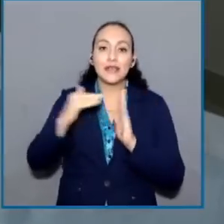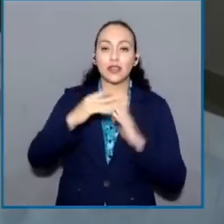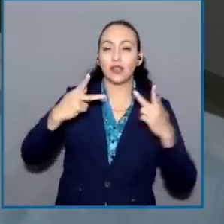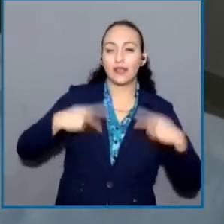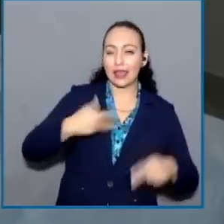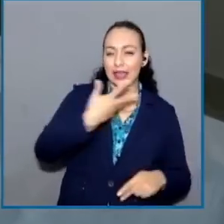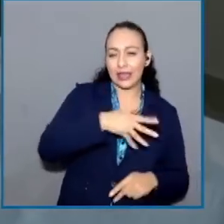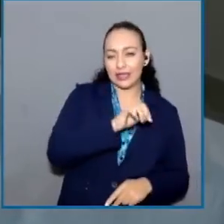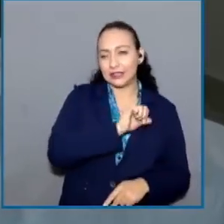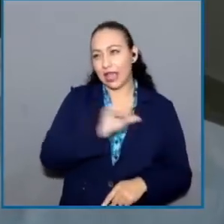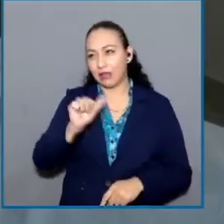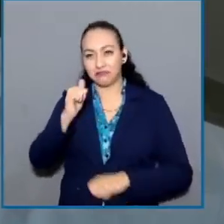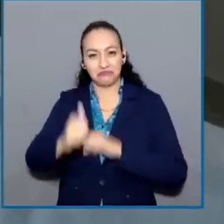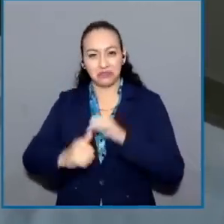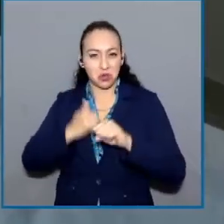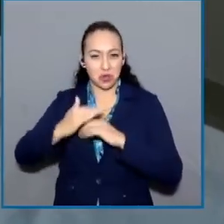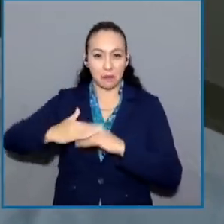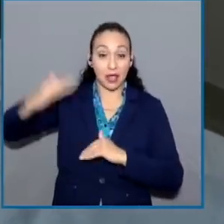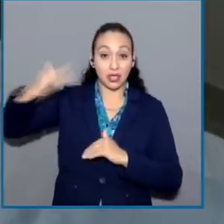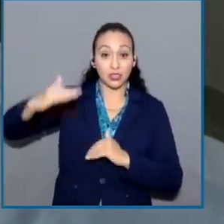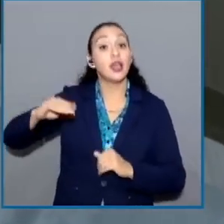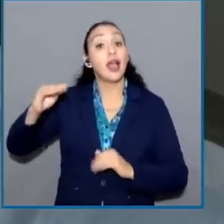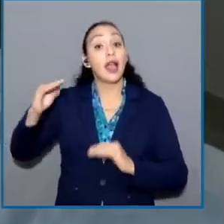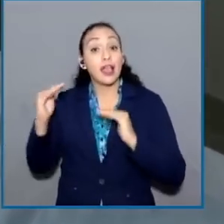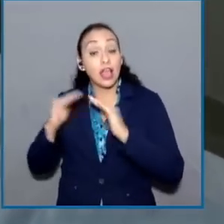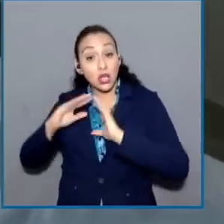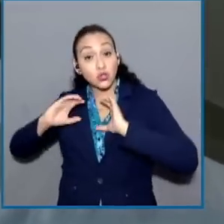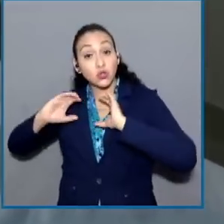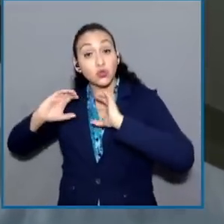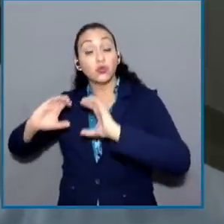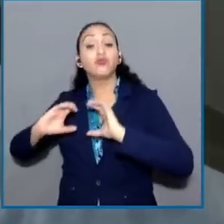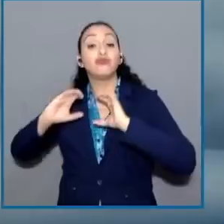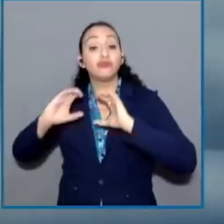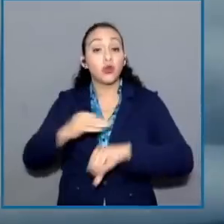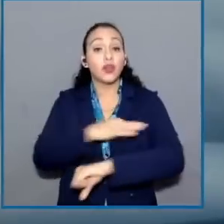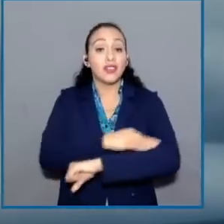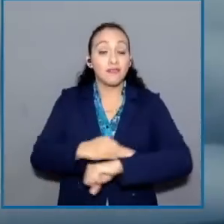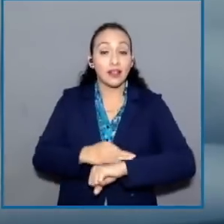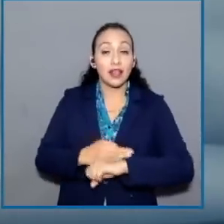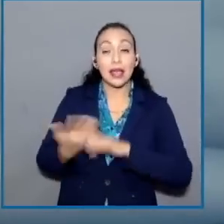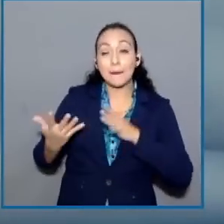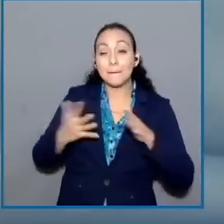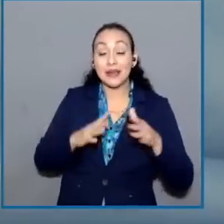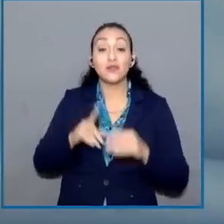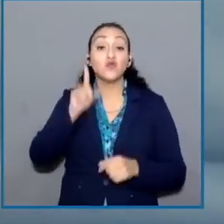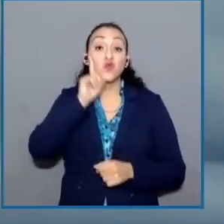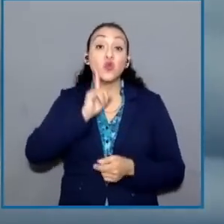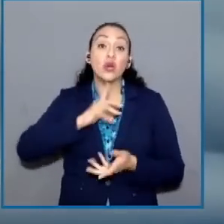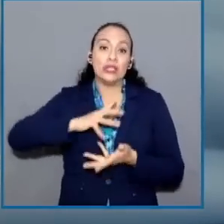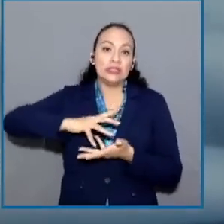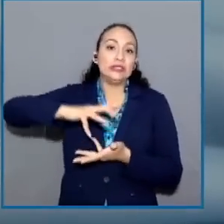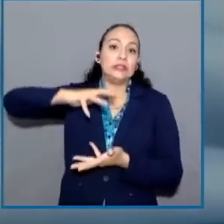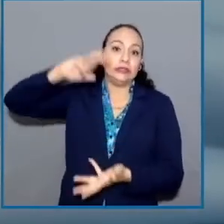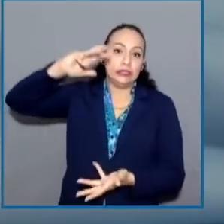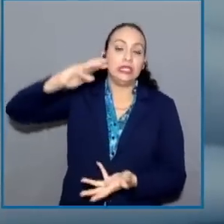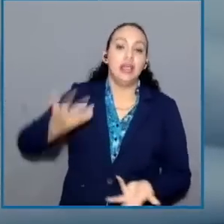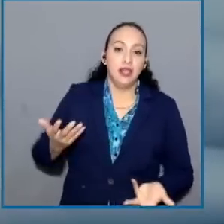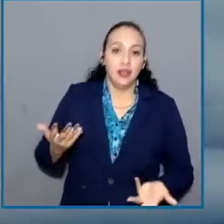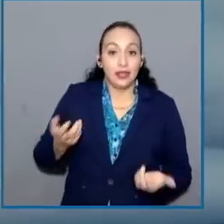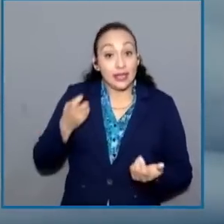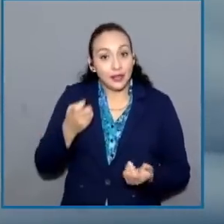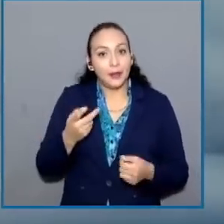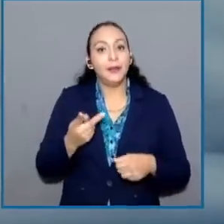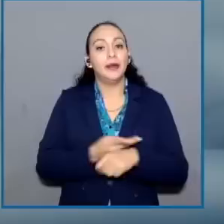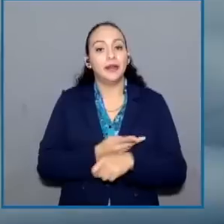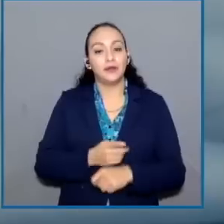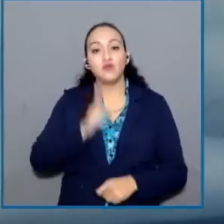brindan cuidados en los hogares, de las cuales 3/4 partes son mujeres, un fenómeno que reduce su participación en el mercado